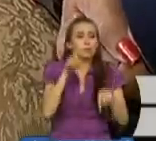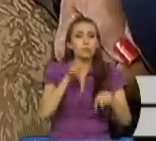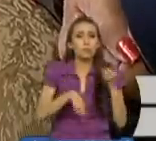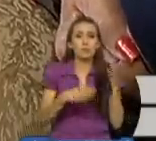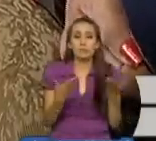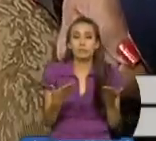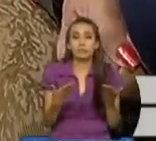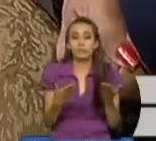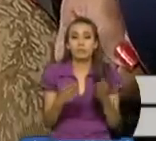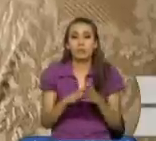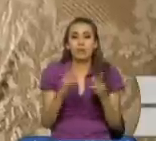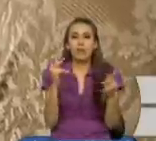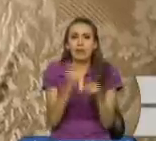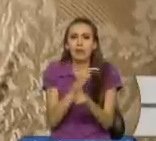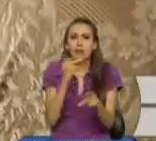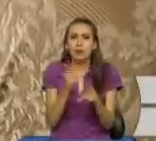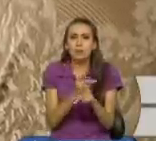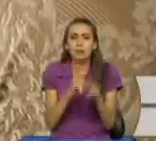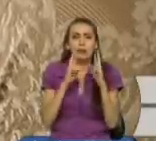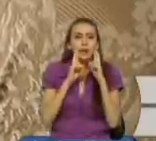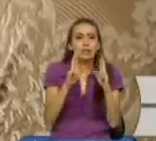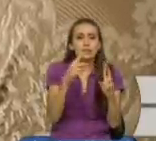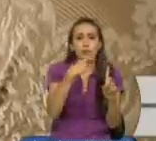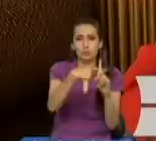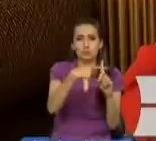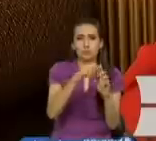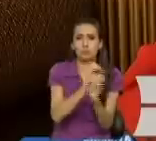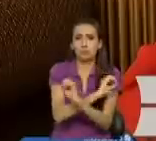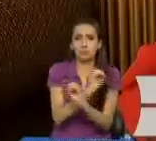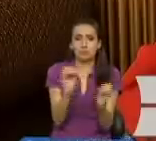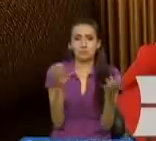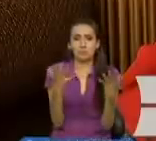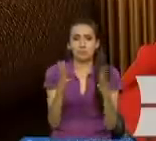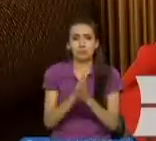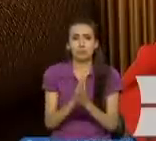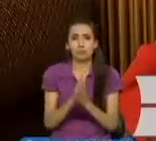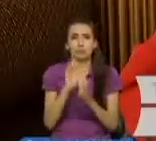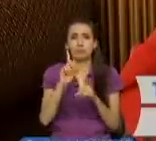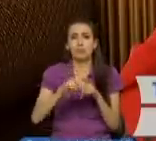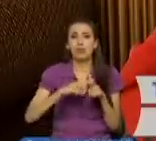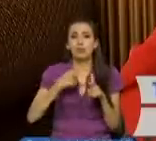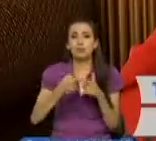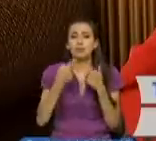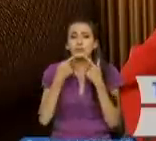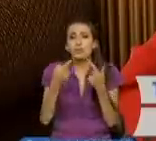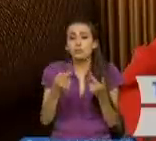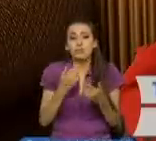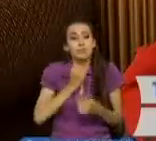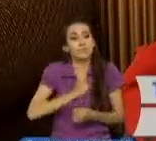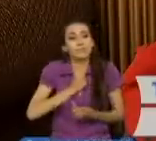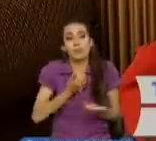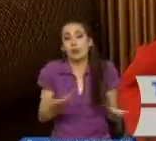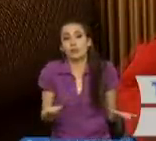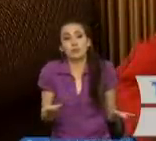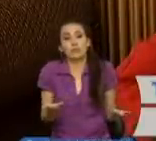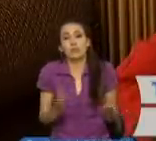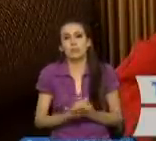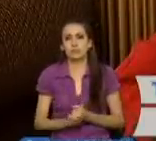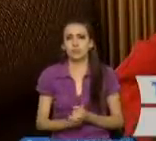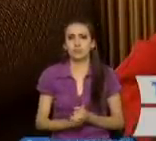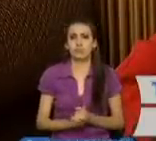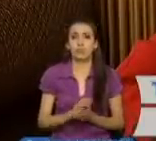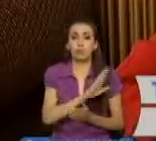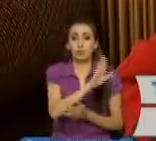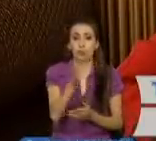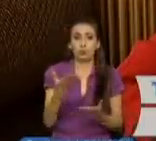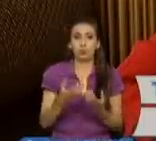dice que a pesar de la gravedad no obtuvo resultados positivos entonces dice qué pena pero no se puede hacer nada Me dijeron